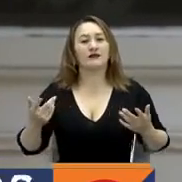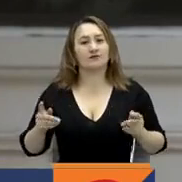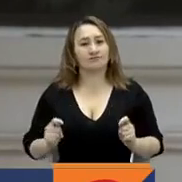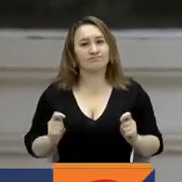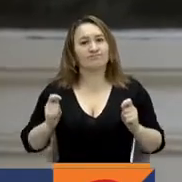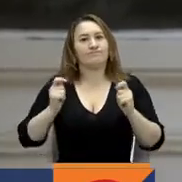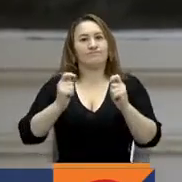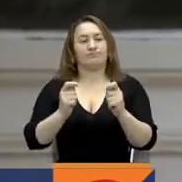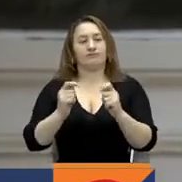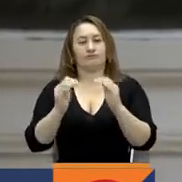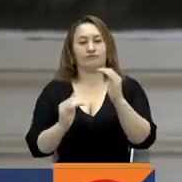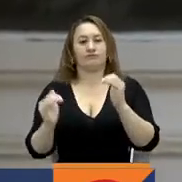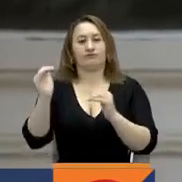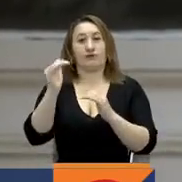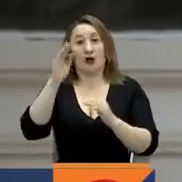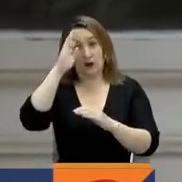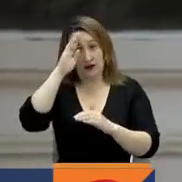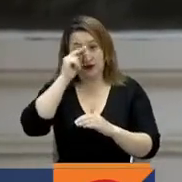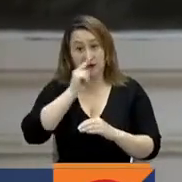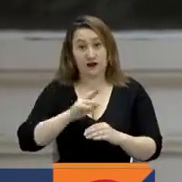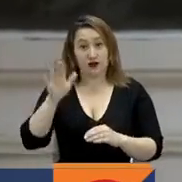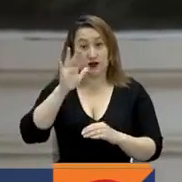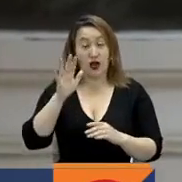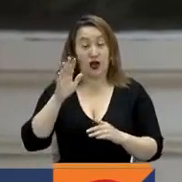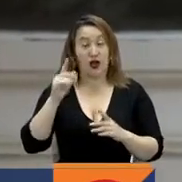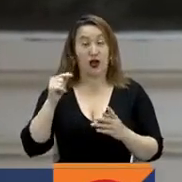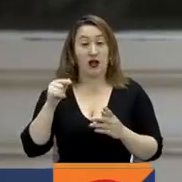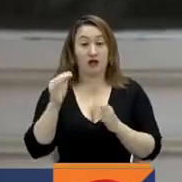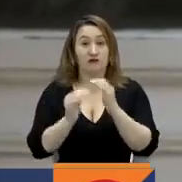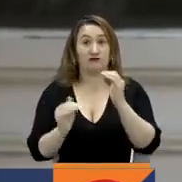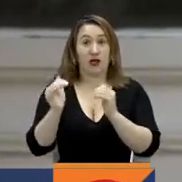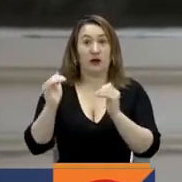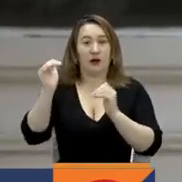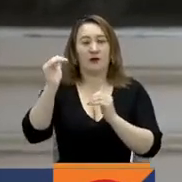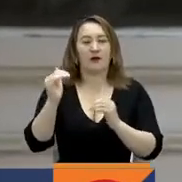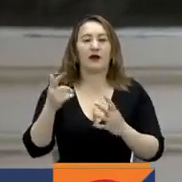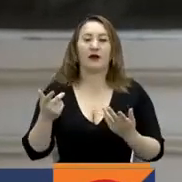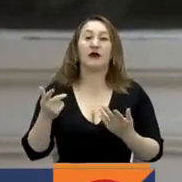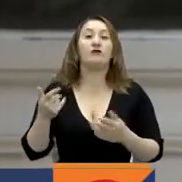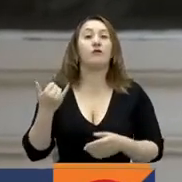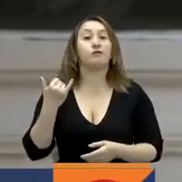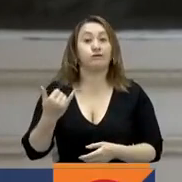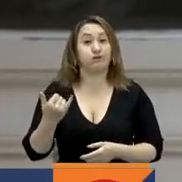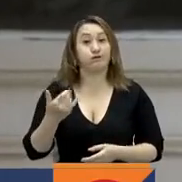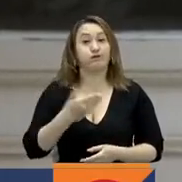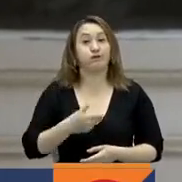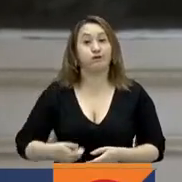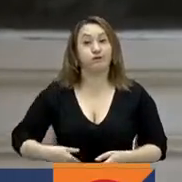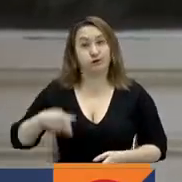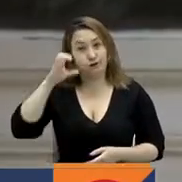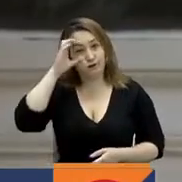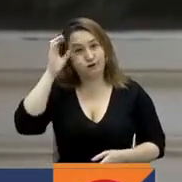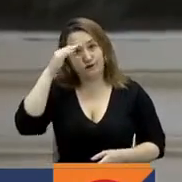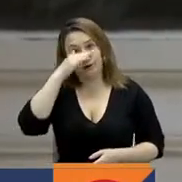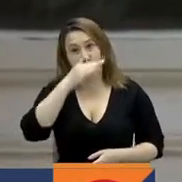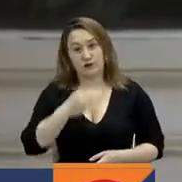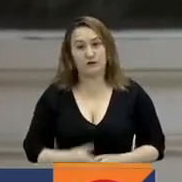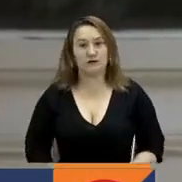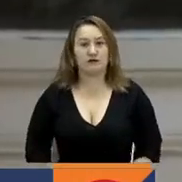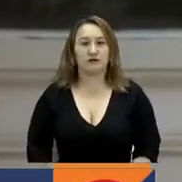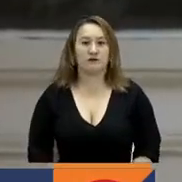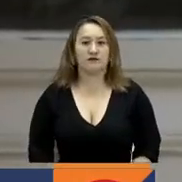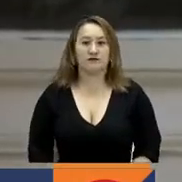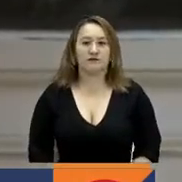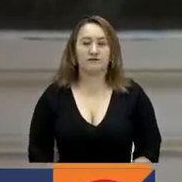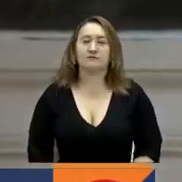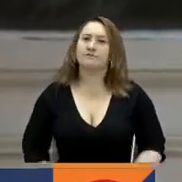los patrulleros de la Policía Nacional, ceremonia que contará con la presencia del presidente de la República, Gustavo Petro Urrego. Y